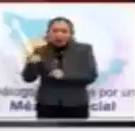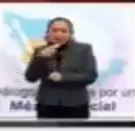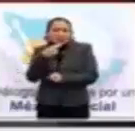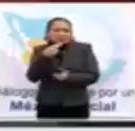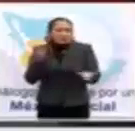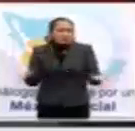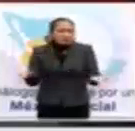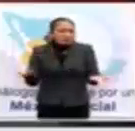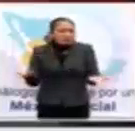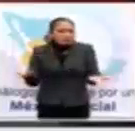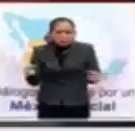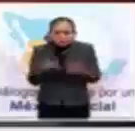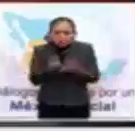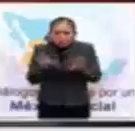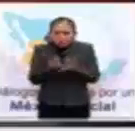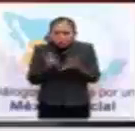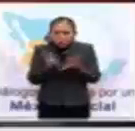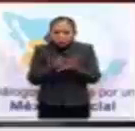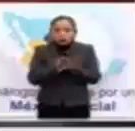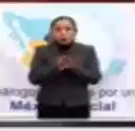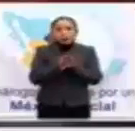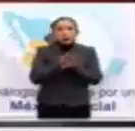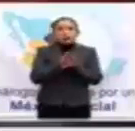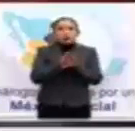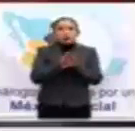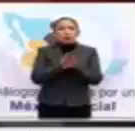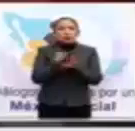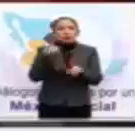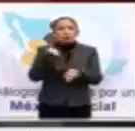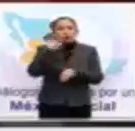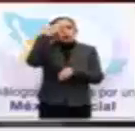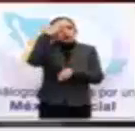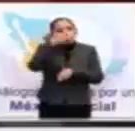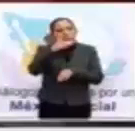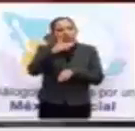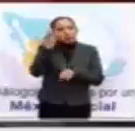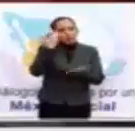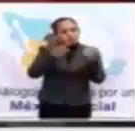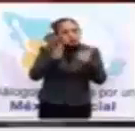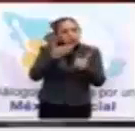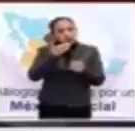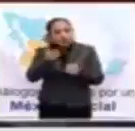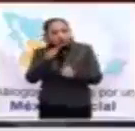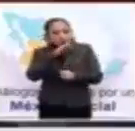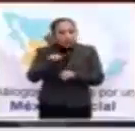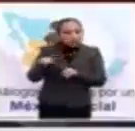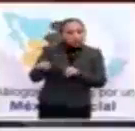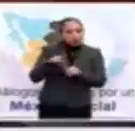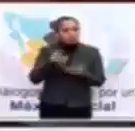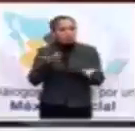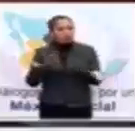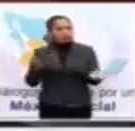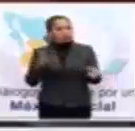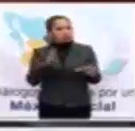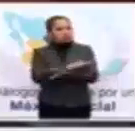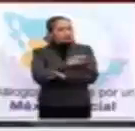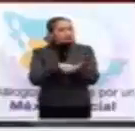quiero y cómo voy a saber si tengo éxito con ese programa o esa reforma?